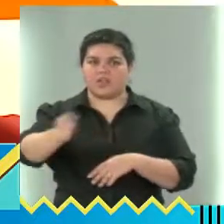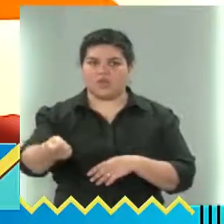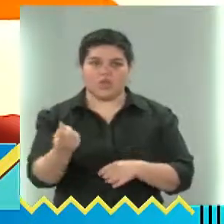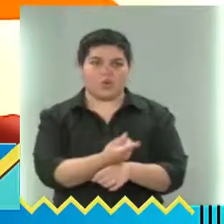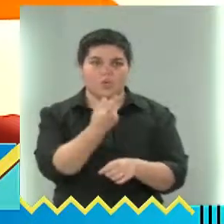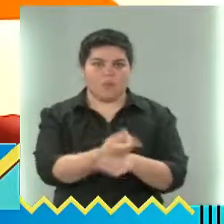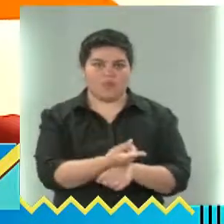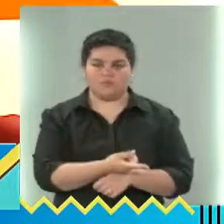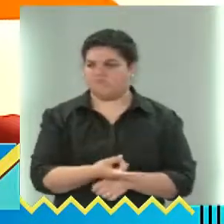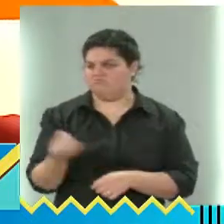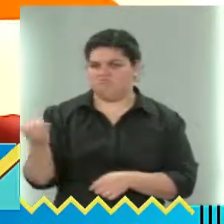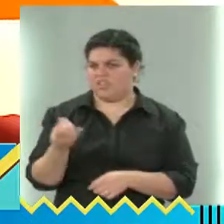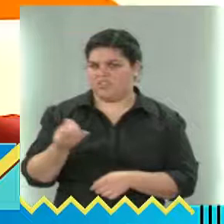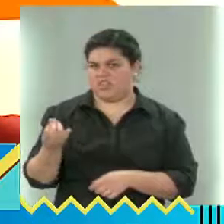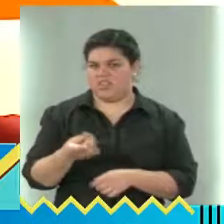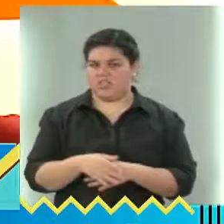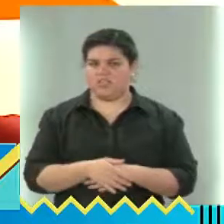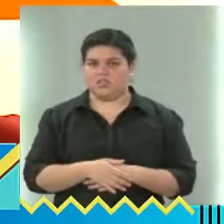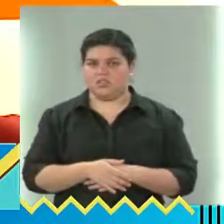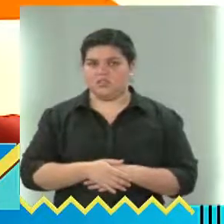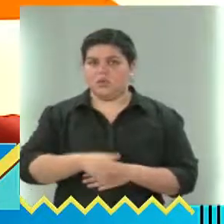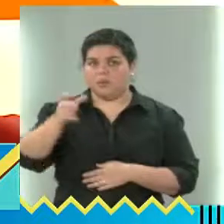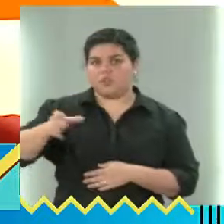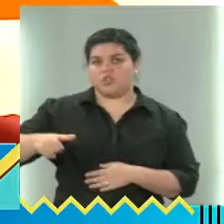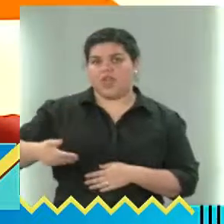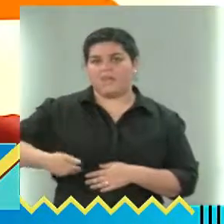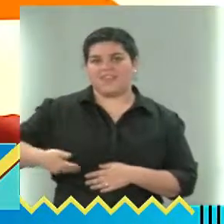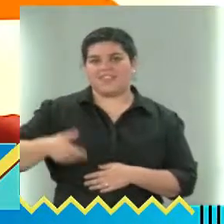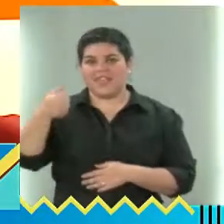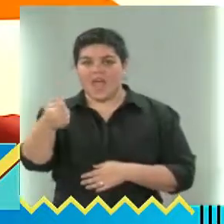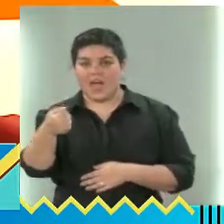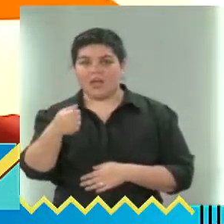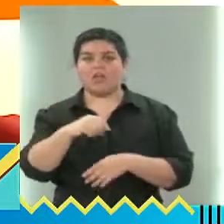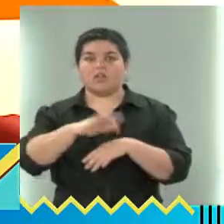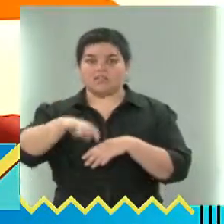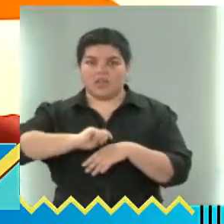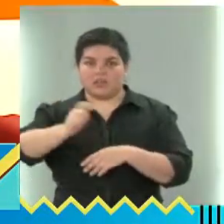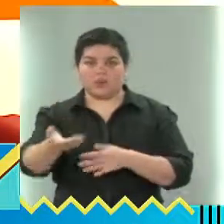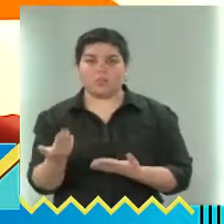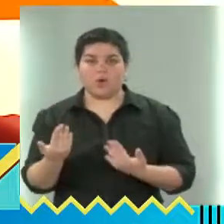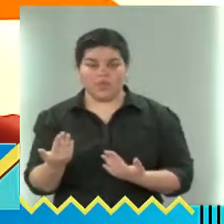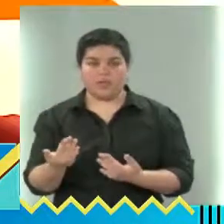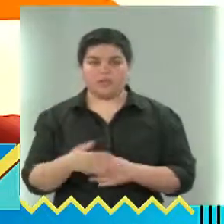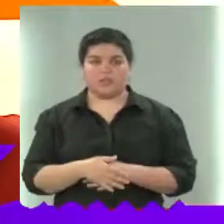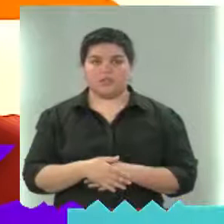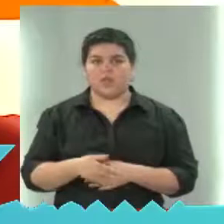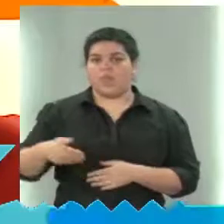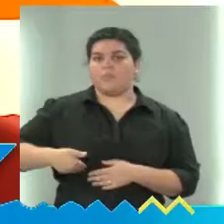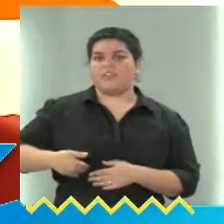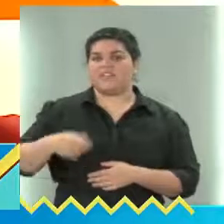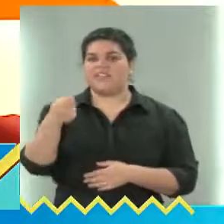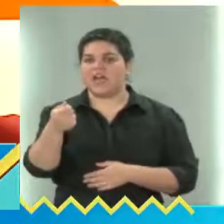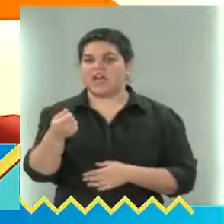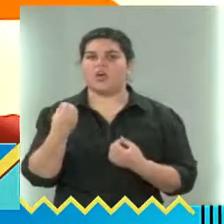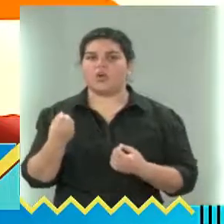Falso también. ¿Por qué? Aquellas personas que han tenido hepatitis A pueden donar sangre. Generalmente la hepatitis A se